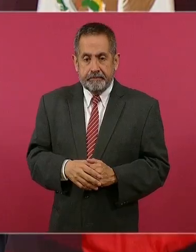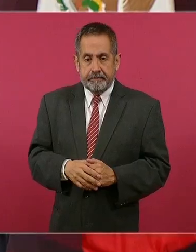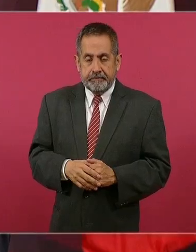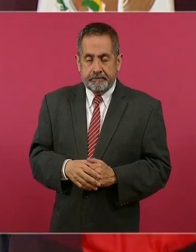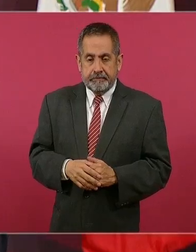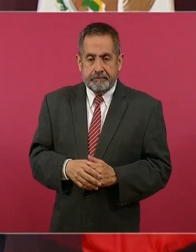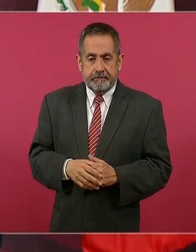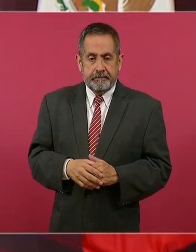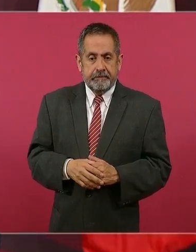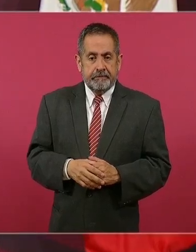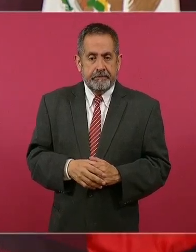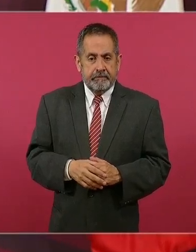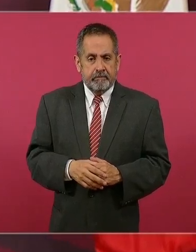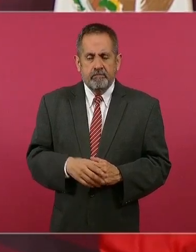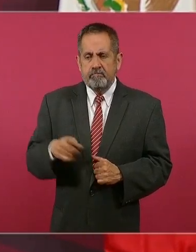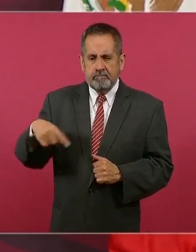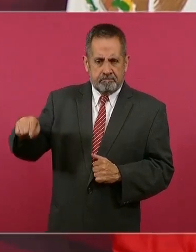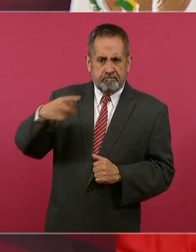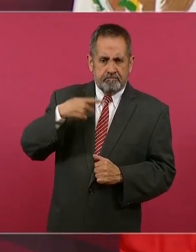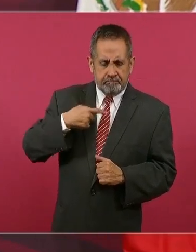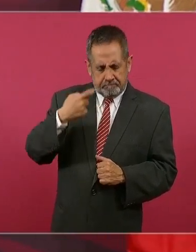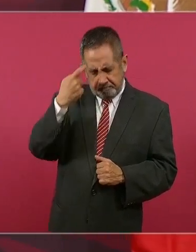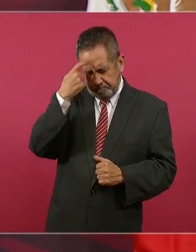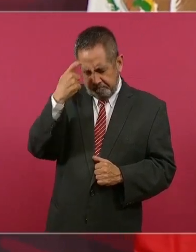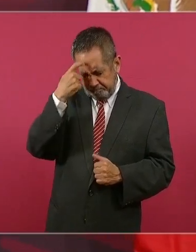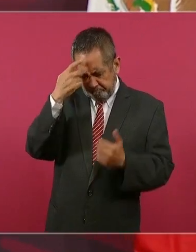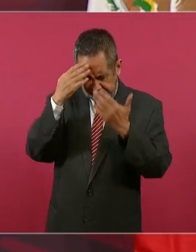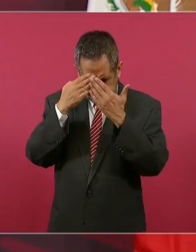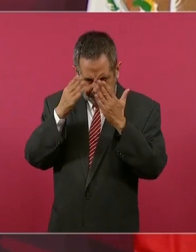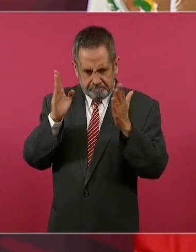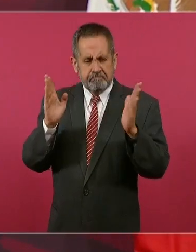un pensamiento abierto,